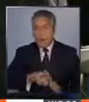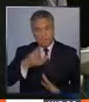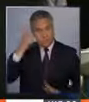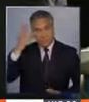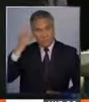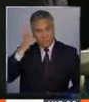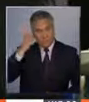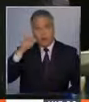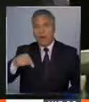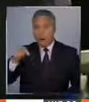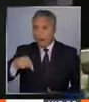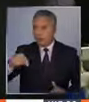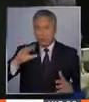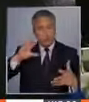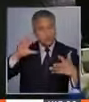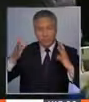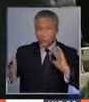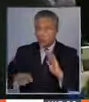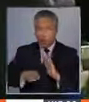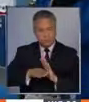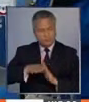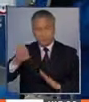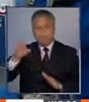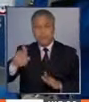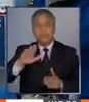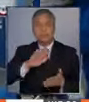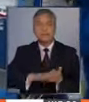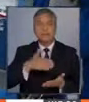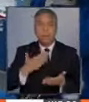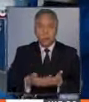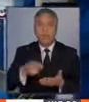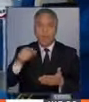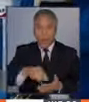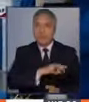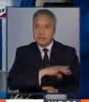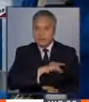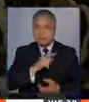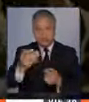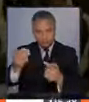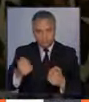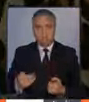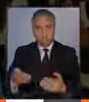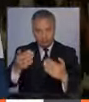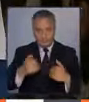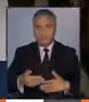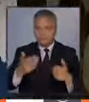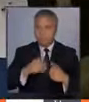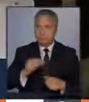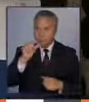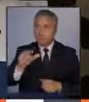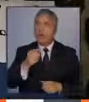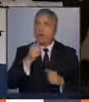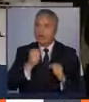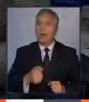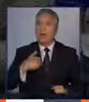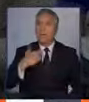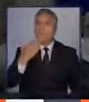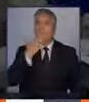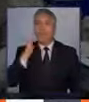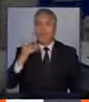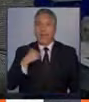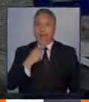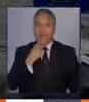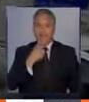que existen en el mundo, innovaciones en salud que comienzan a llegar a Chile y muy pronto podrían ayudar a mejorar nuestras vidas.